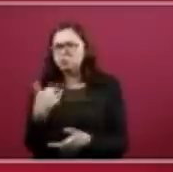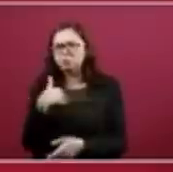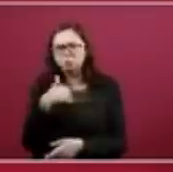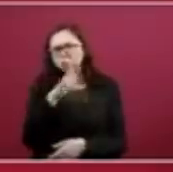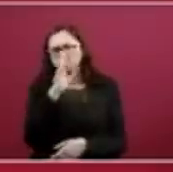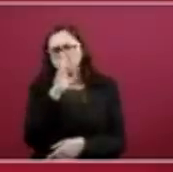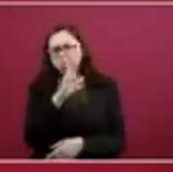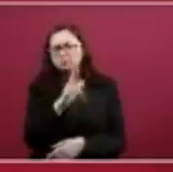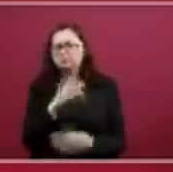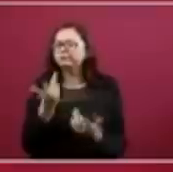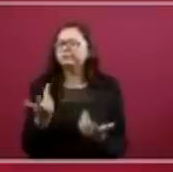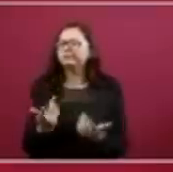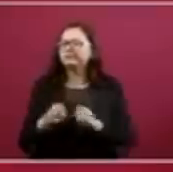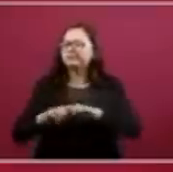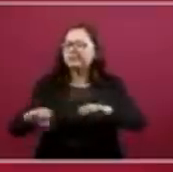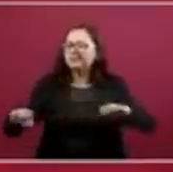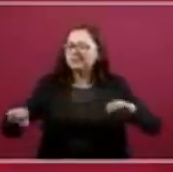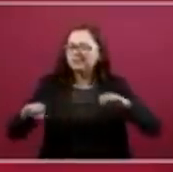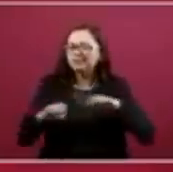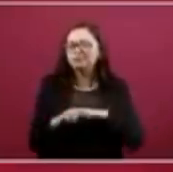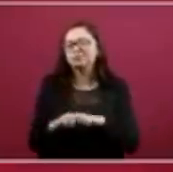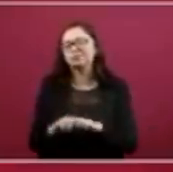equipo,